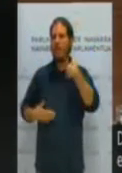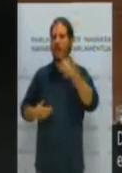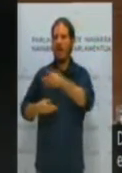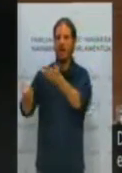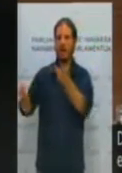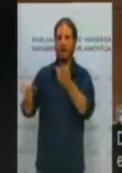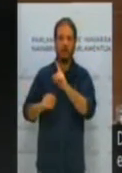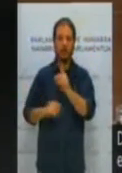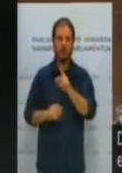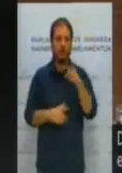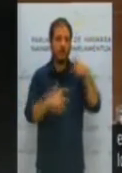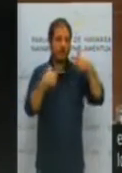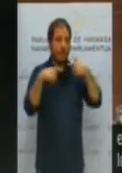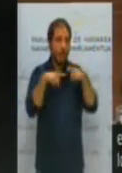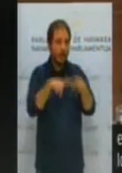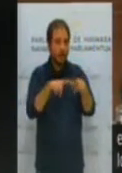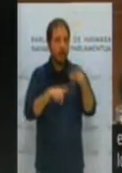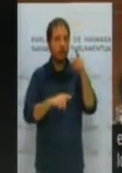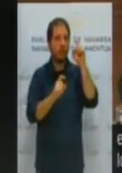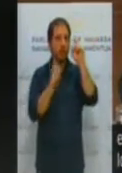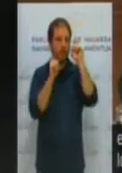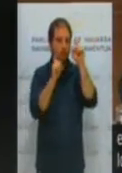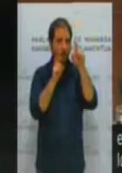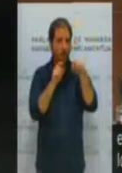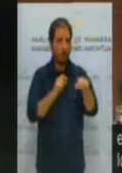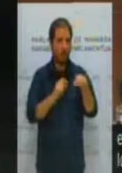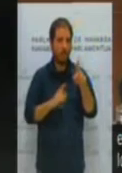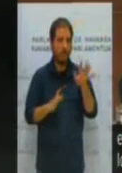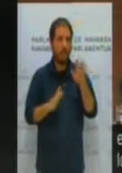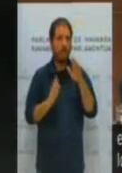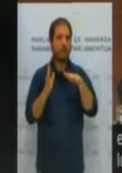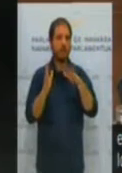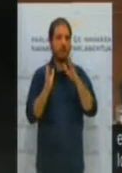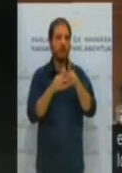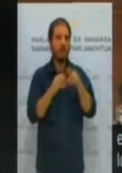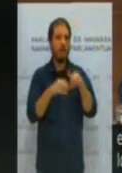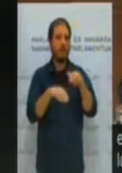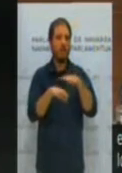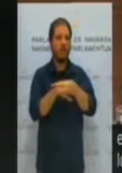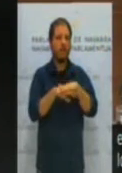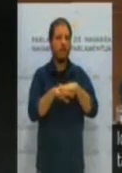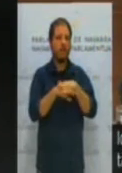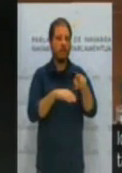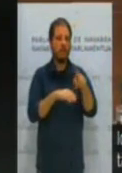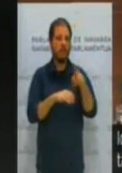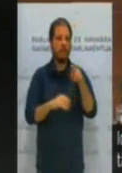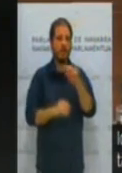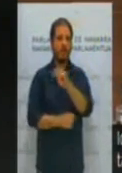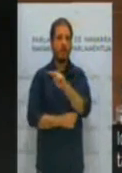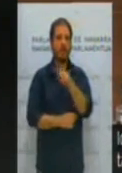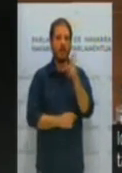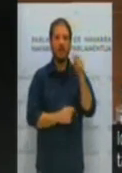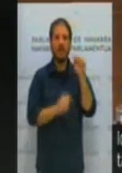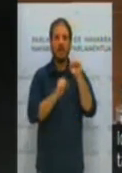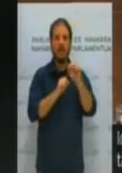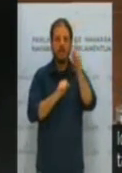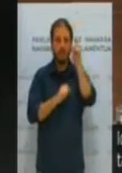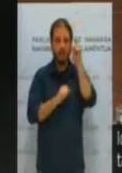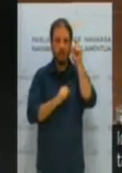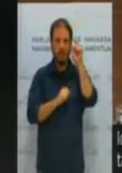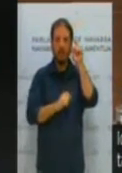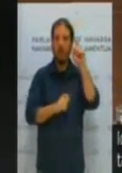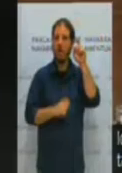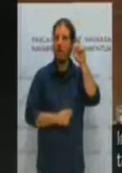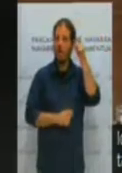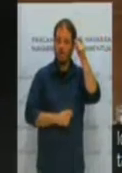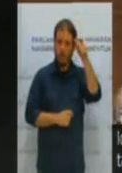informe. El Departamento de Educación es también la administración que más resoluciones recibió del Defensor del Pueblo. El Departamento